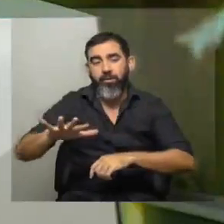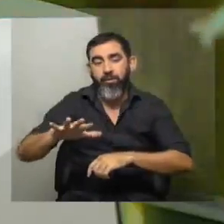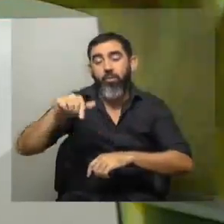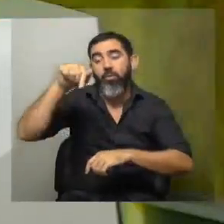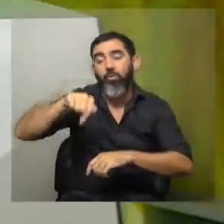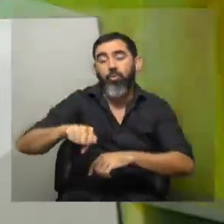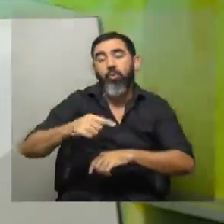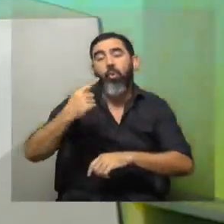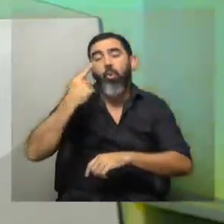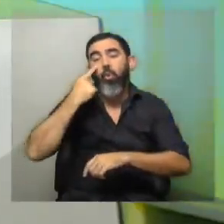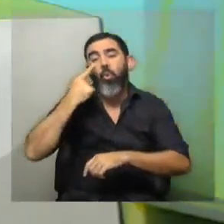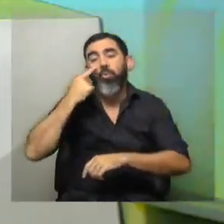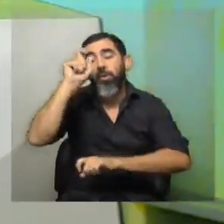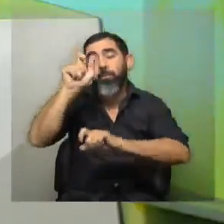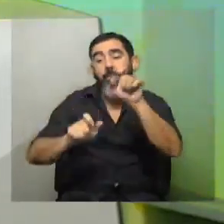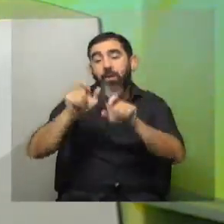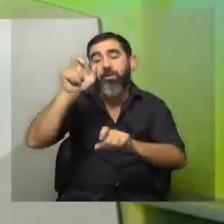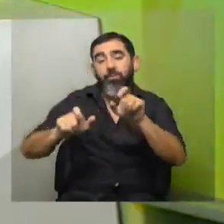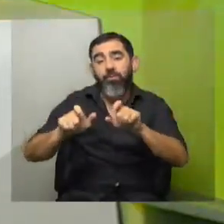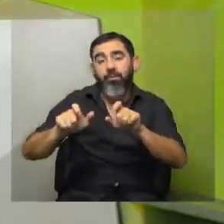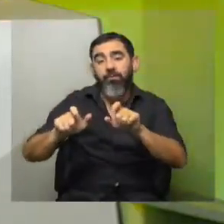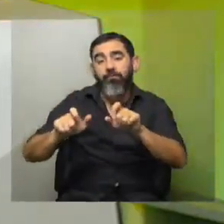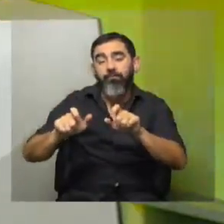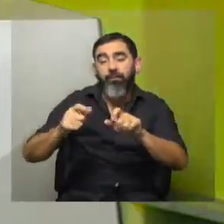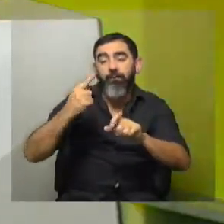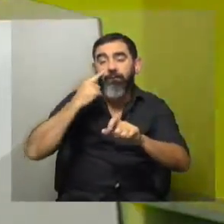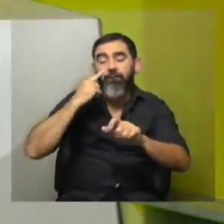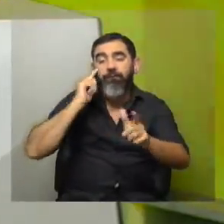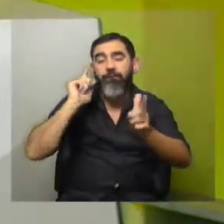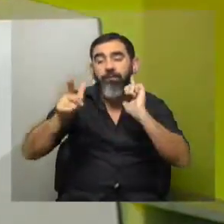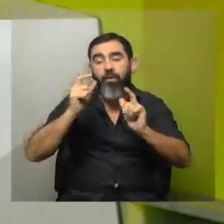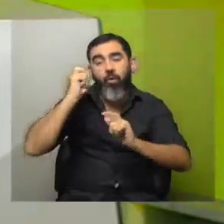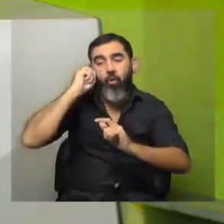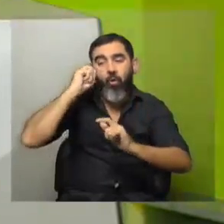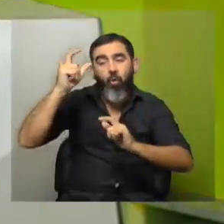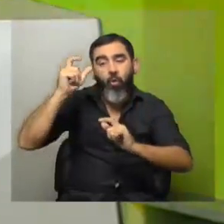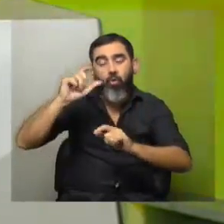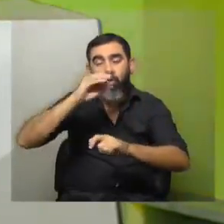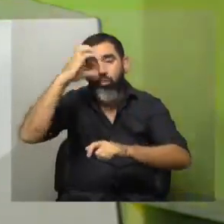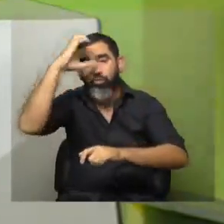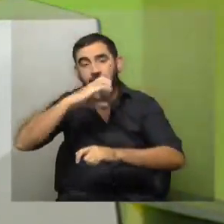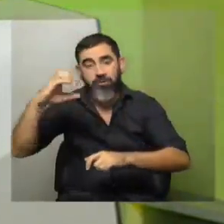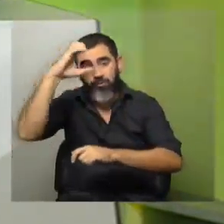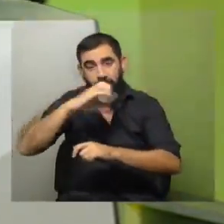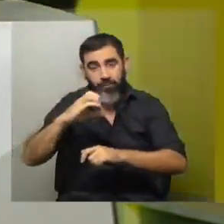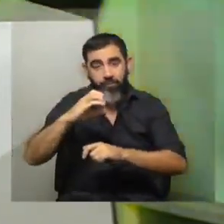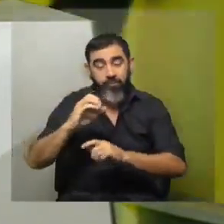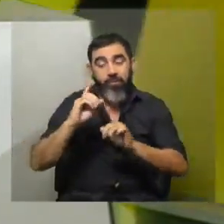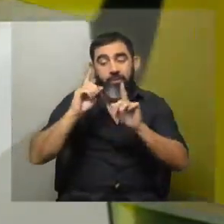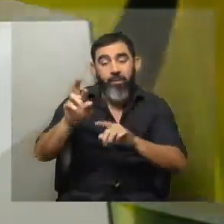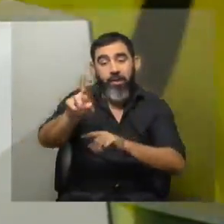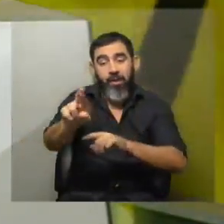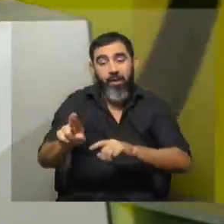Hoy vamos a conocer a personas que viven intensamente la aventura de generar conocimiento desde la curiosidad. Porque además del